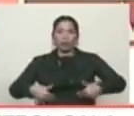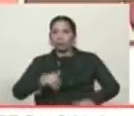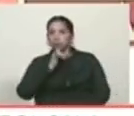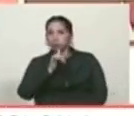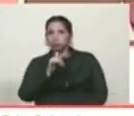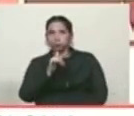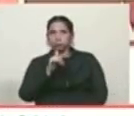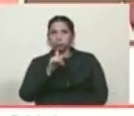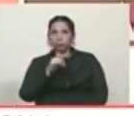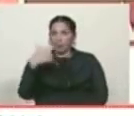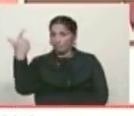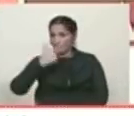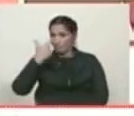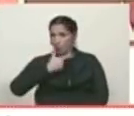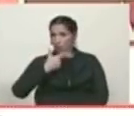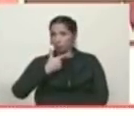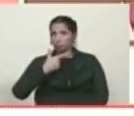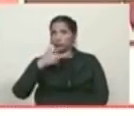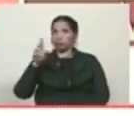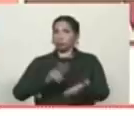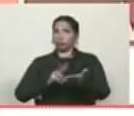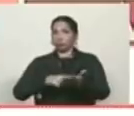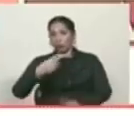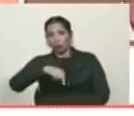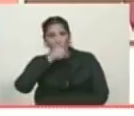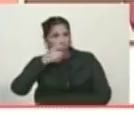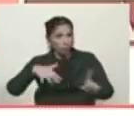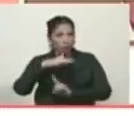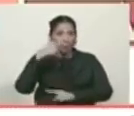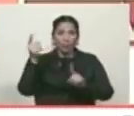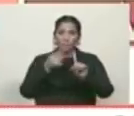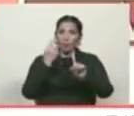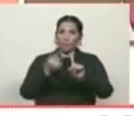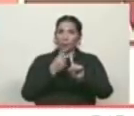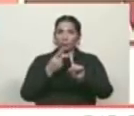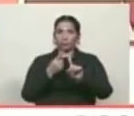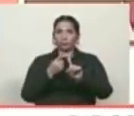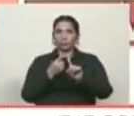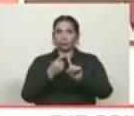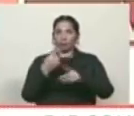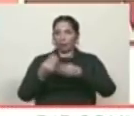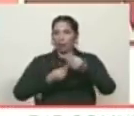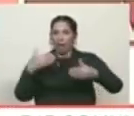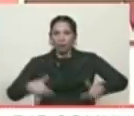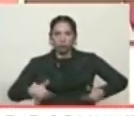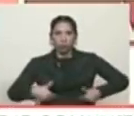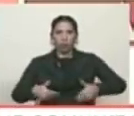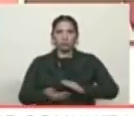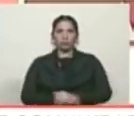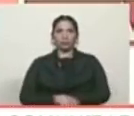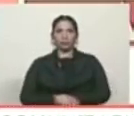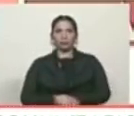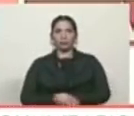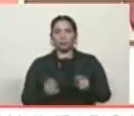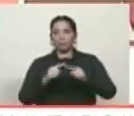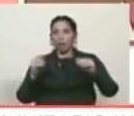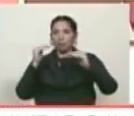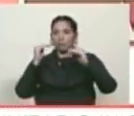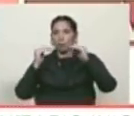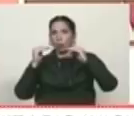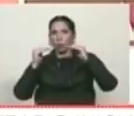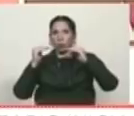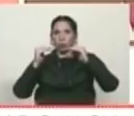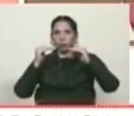con absoluta verdad a nuestro pueblo. En primer lugar, se hacen esfuerzos para estabilizar el